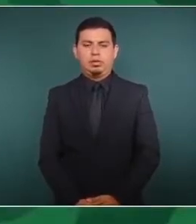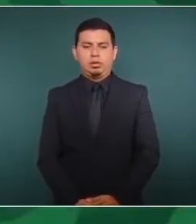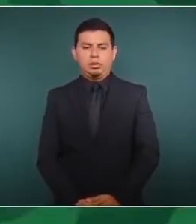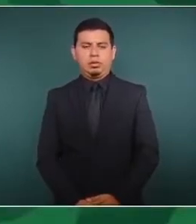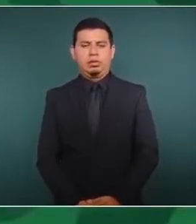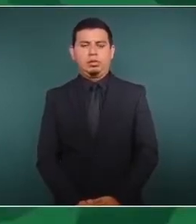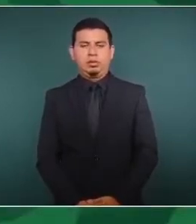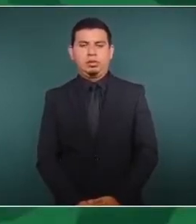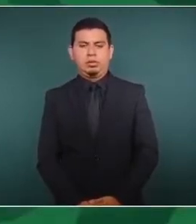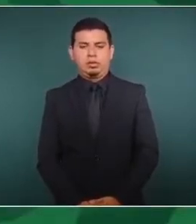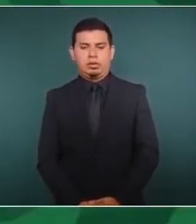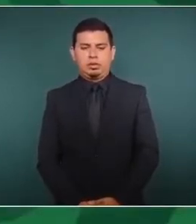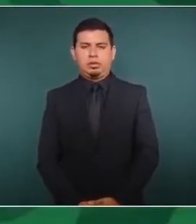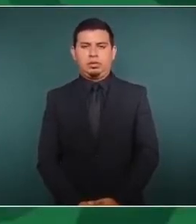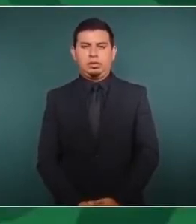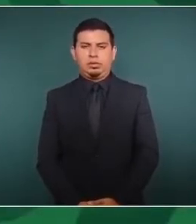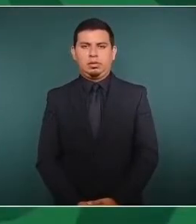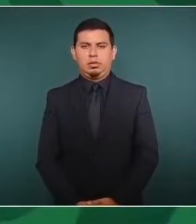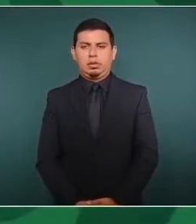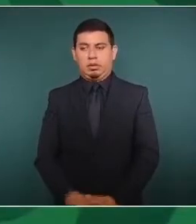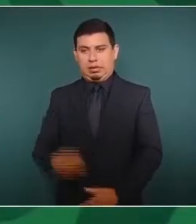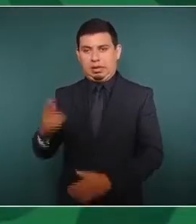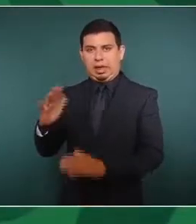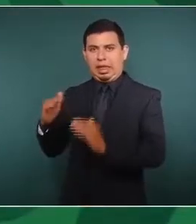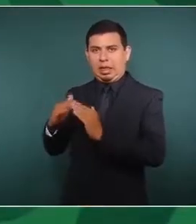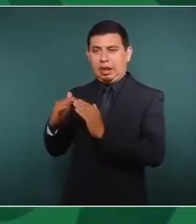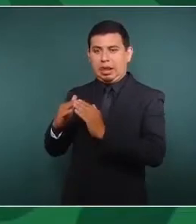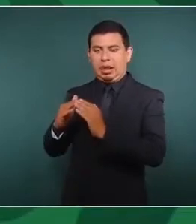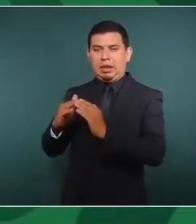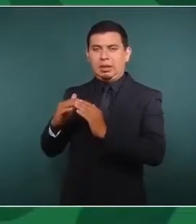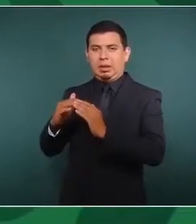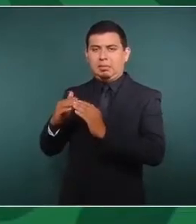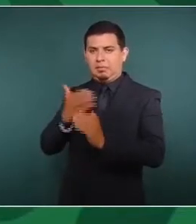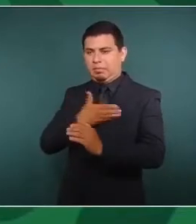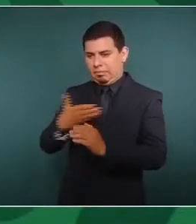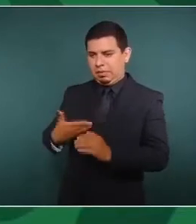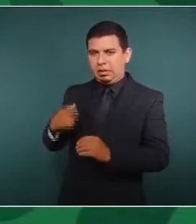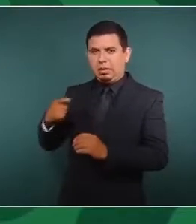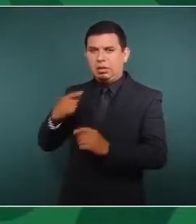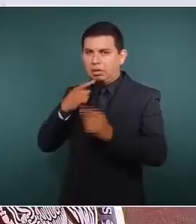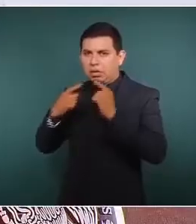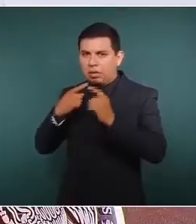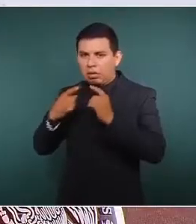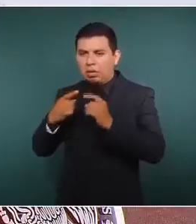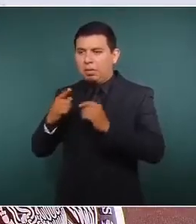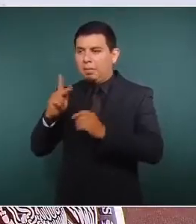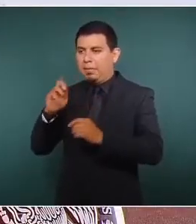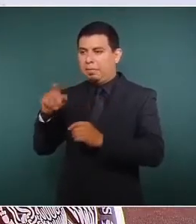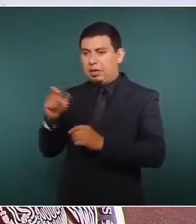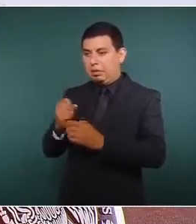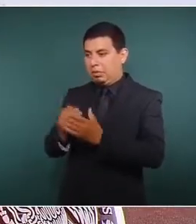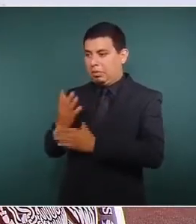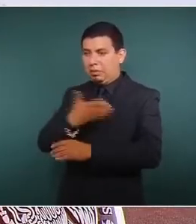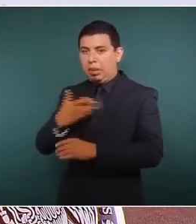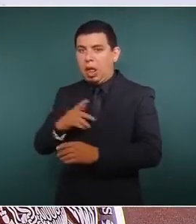antes de que llegara el presidente Peña.